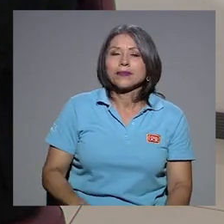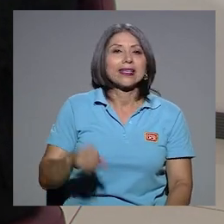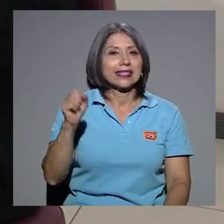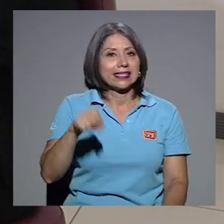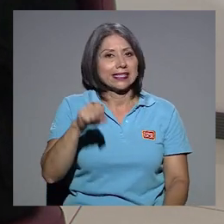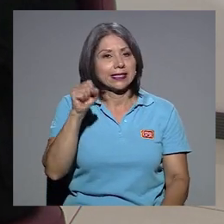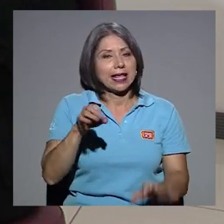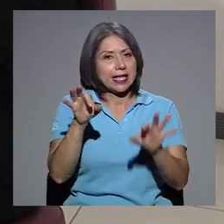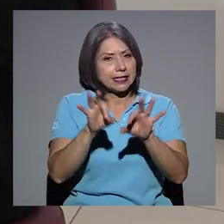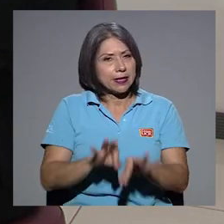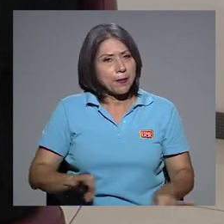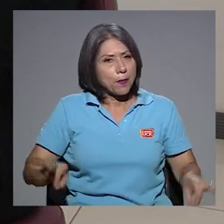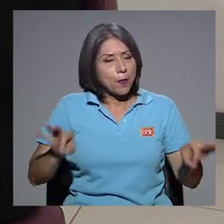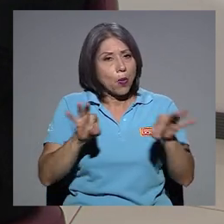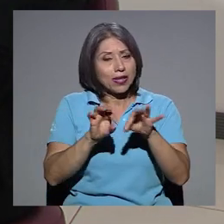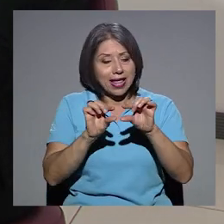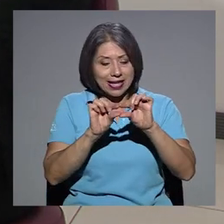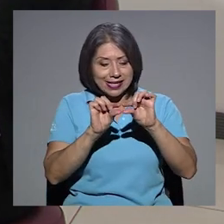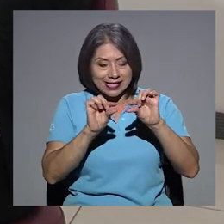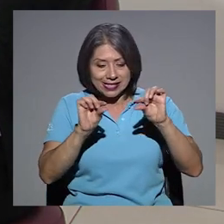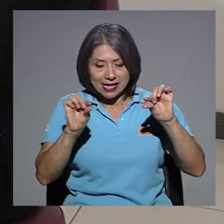Es importante... usar